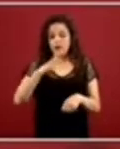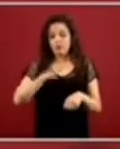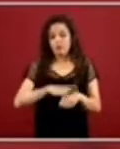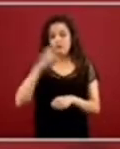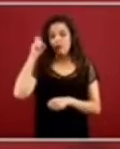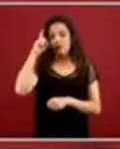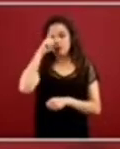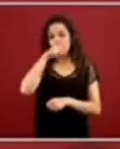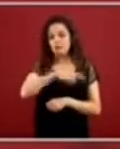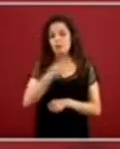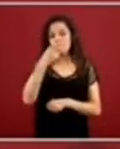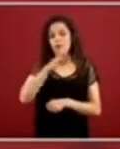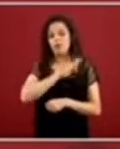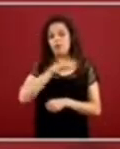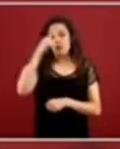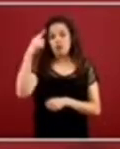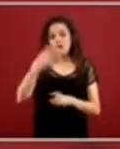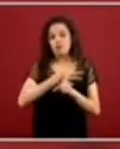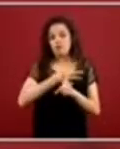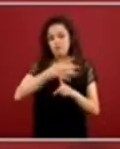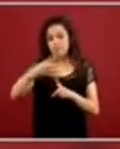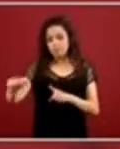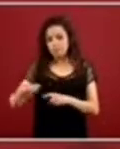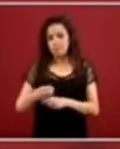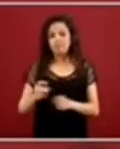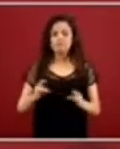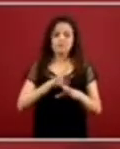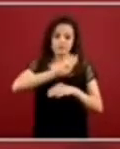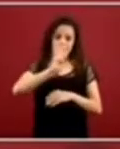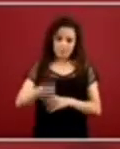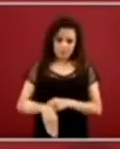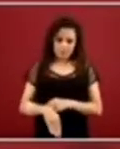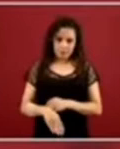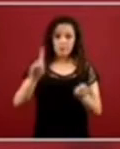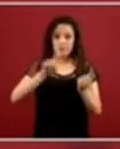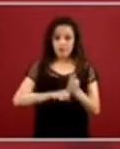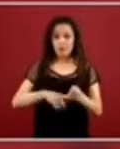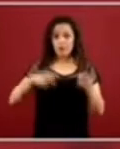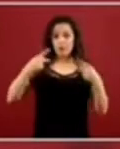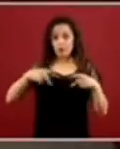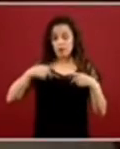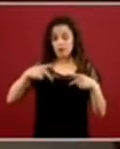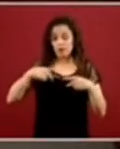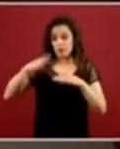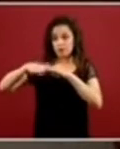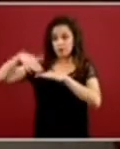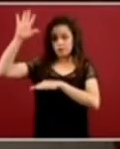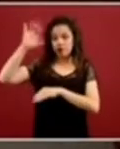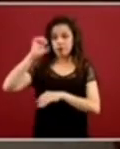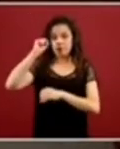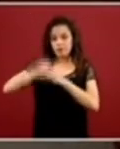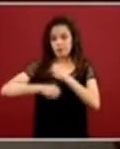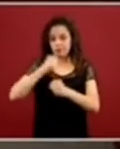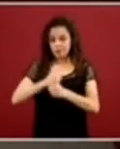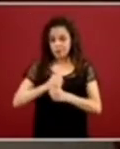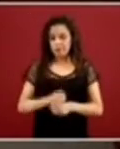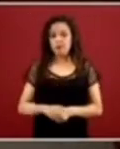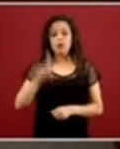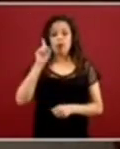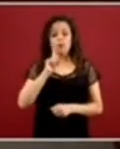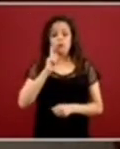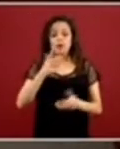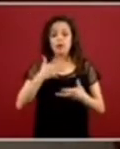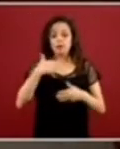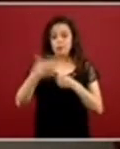que son adultas mayores, arbitrariamente ponemos 60 y más. Las mujeres embarazadas, no